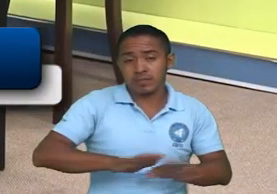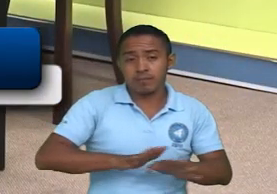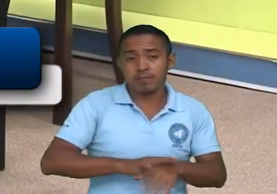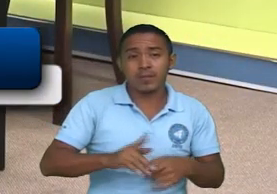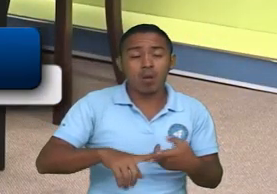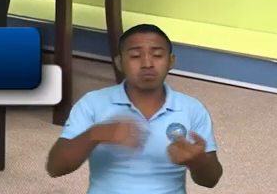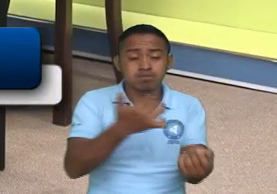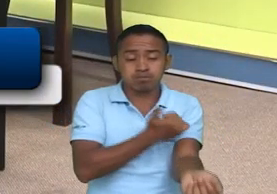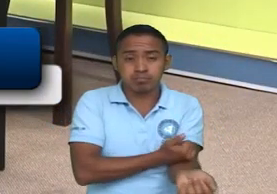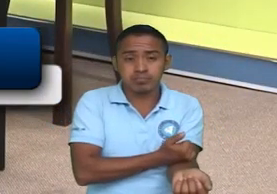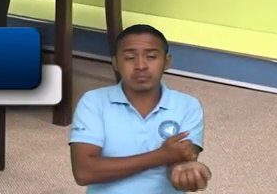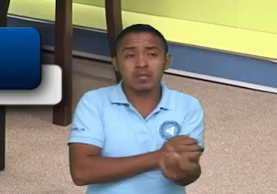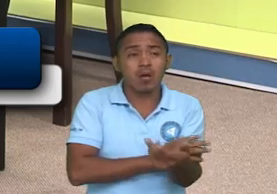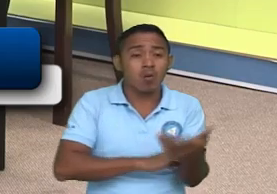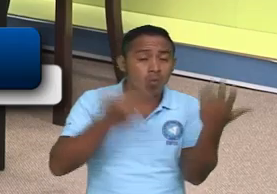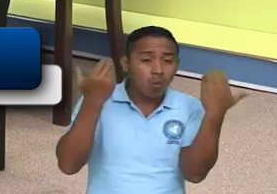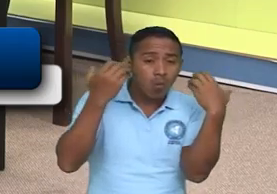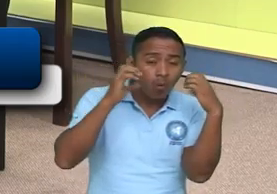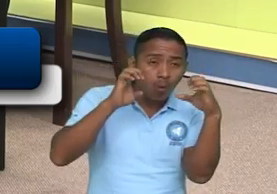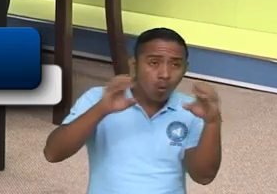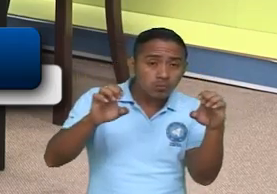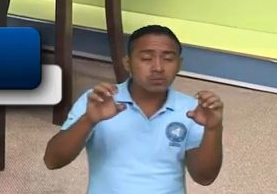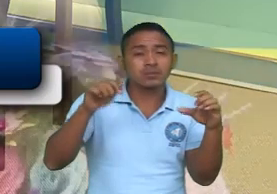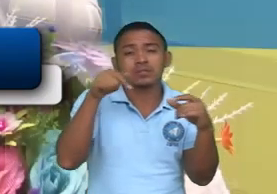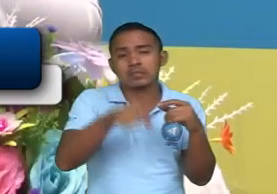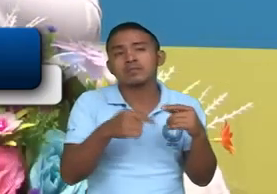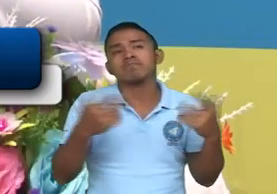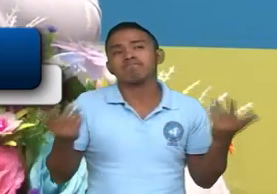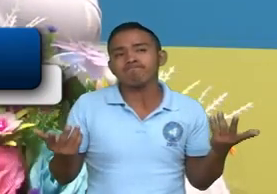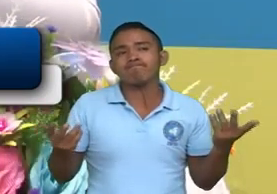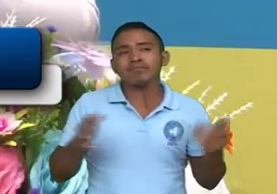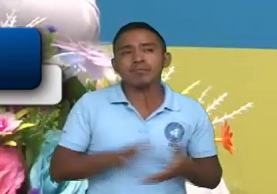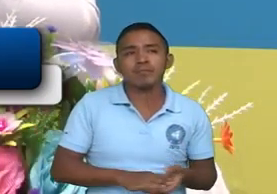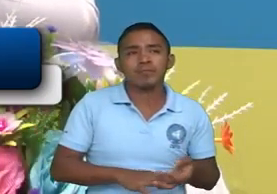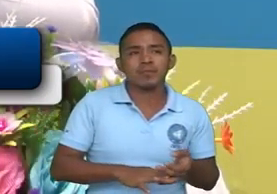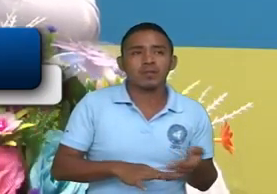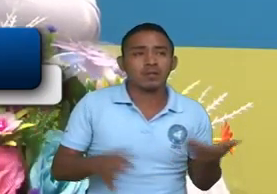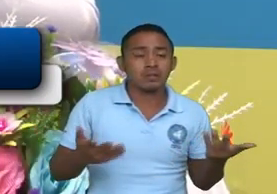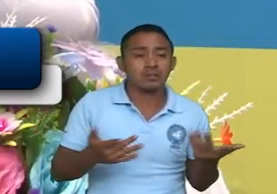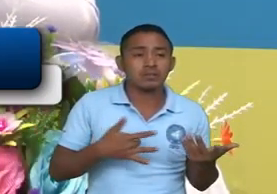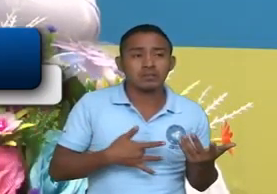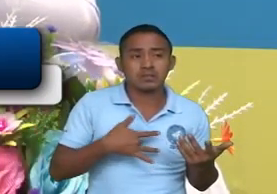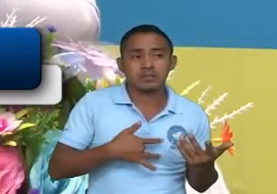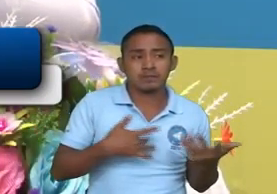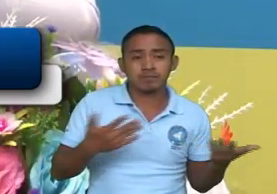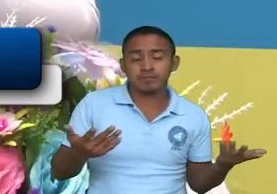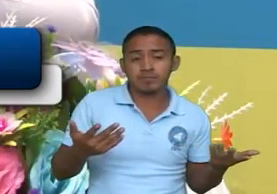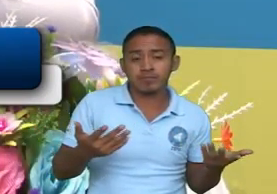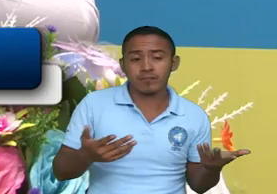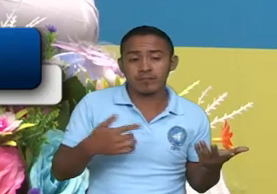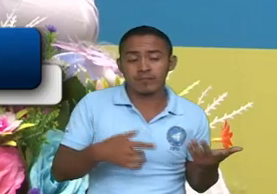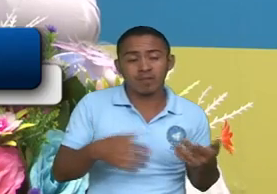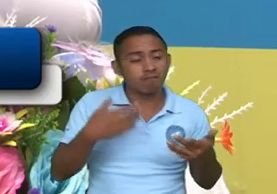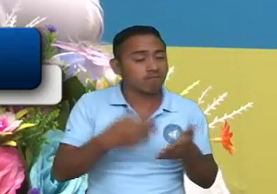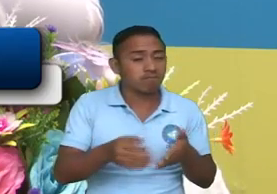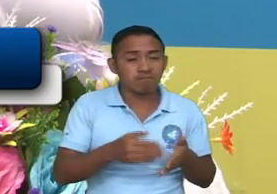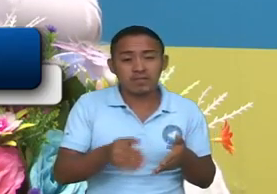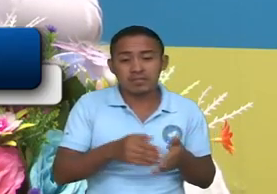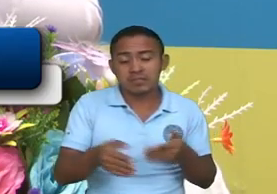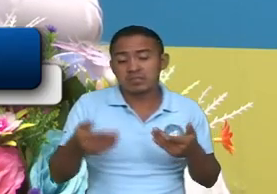abusan de lo que son hábitos como el tabaquismo, como el alcohol, aún ya sea antes del parto